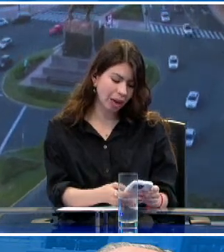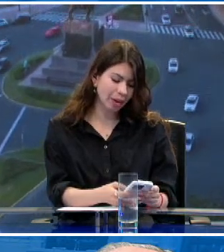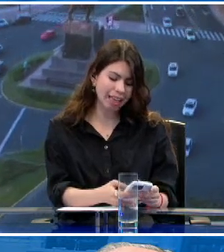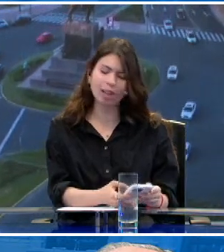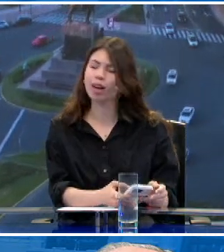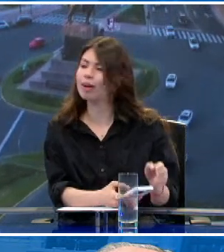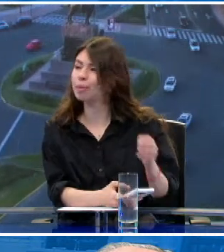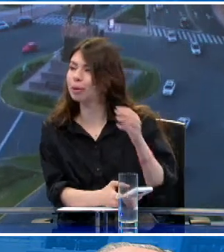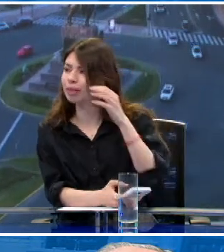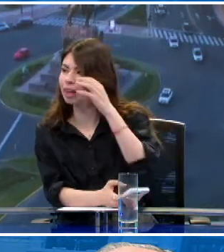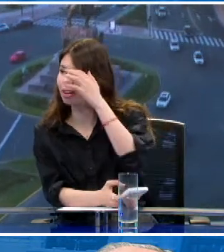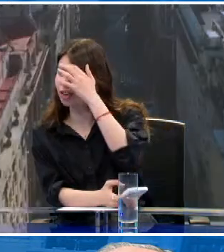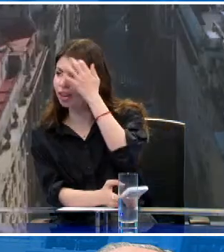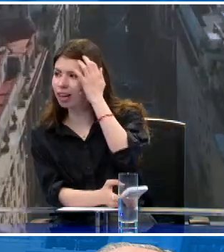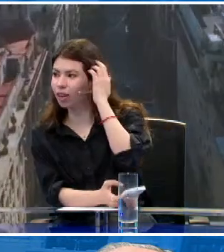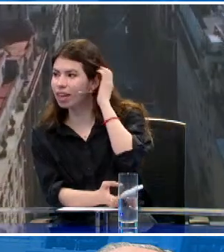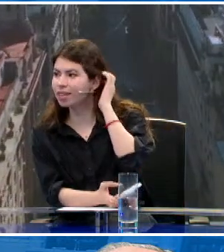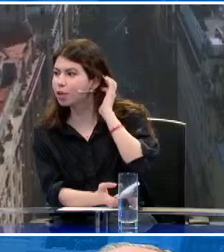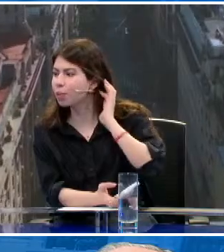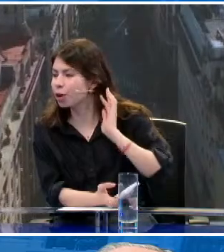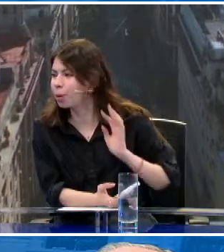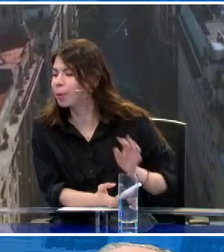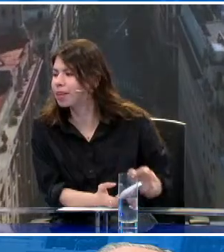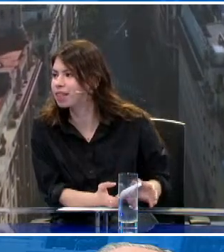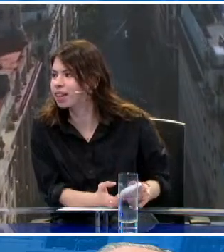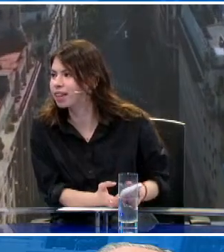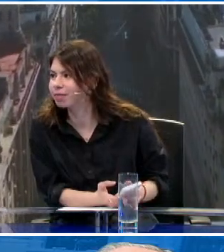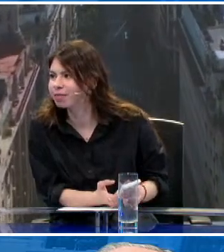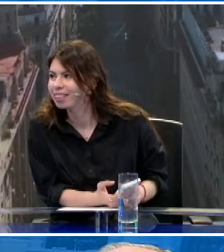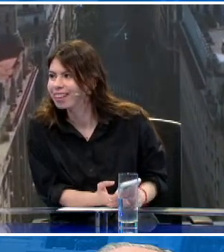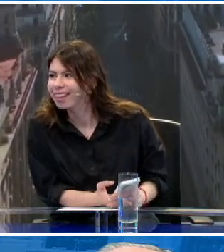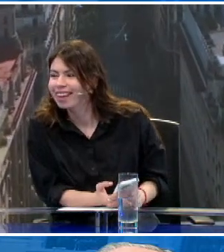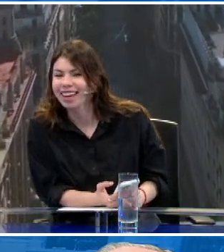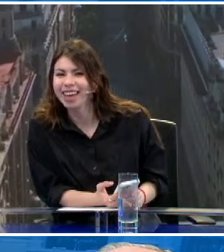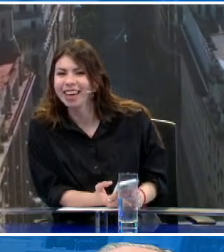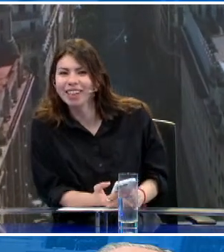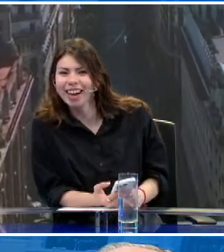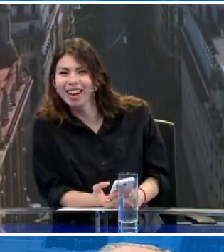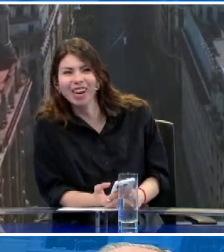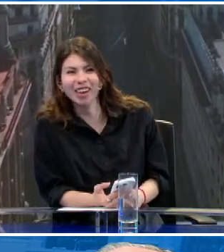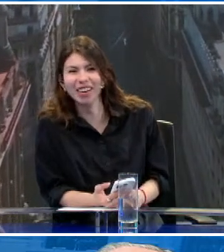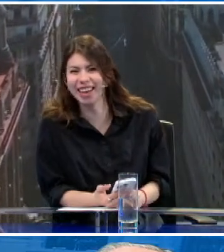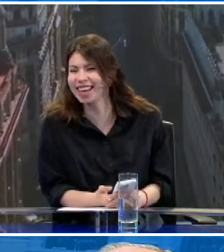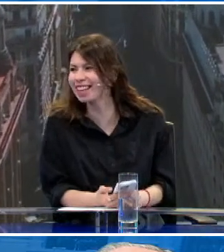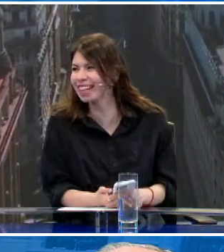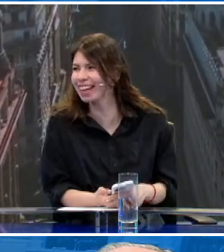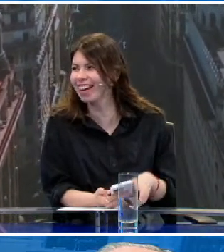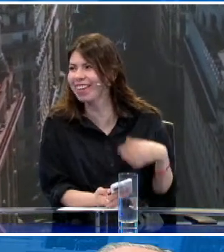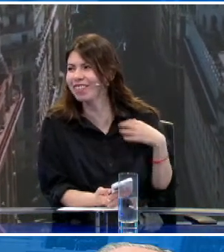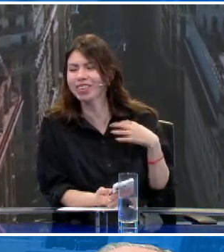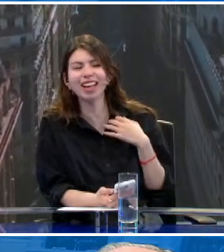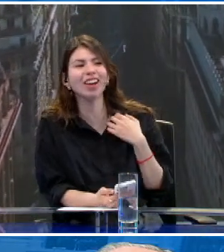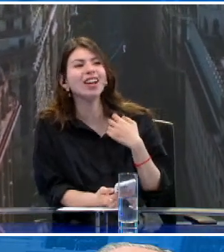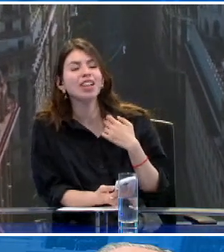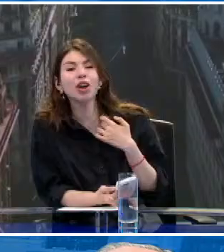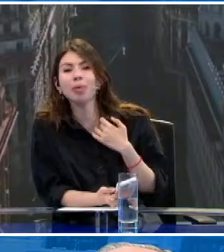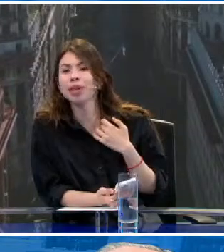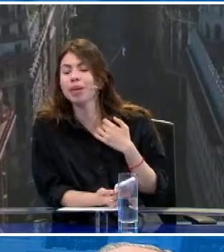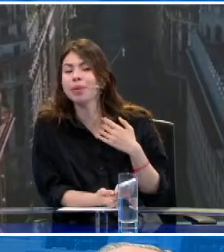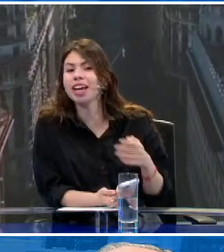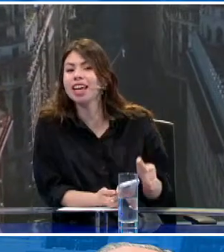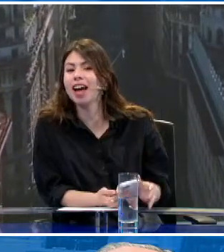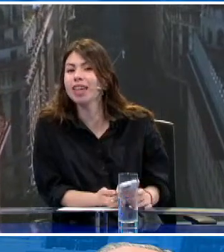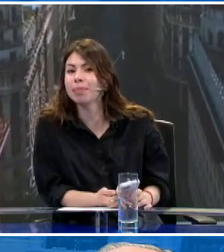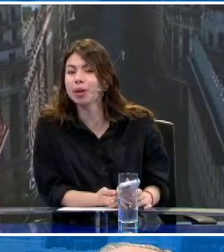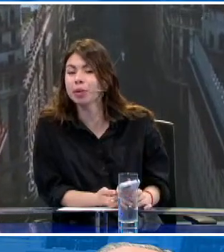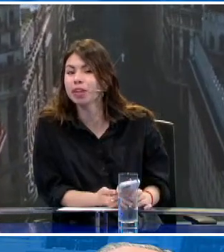gestión a ver qué es Sí. lo que había preguntado Carlos Alessandro, pero no me aparece. Ah, ¿viste? Ah, claro. Me agarró. Quería ver qué había ¿Viste? preguntado. No, ¿Viste? porque